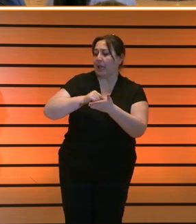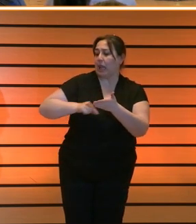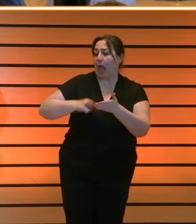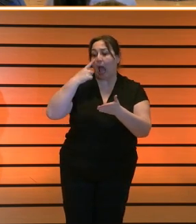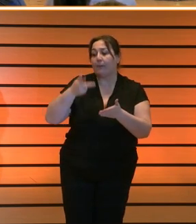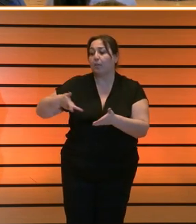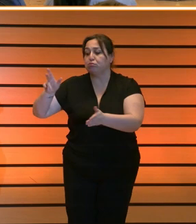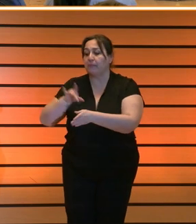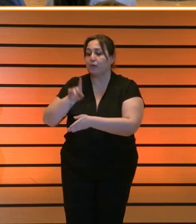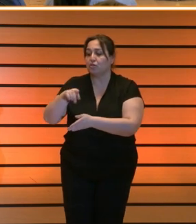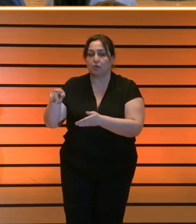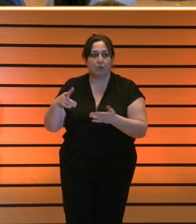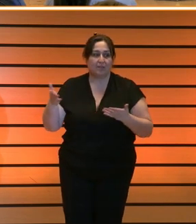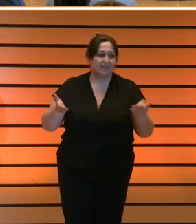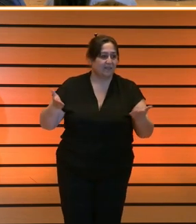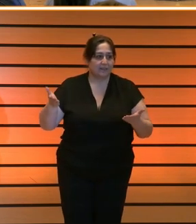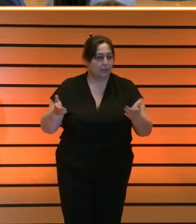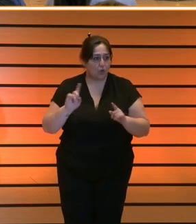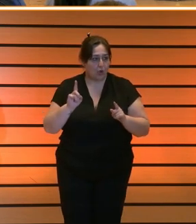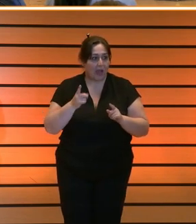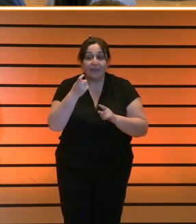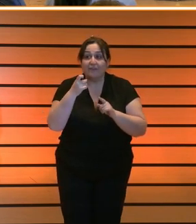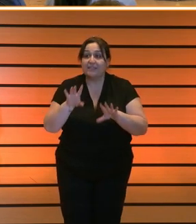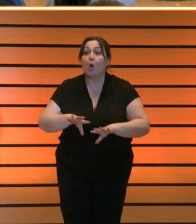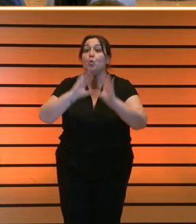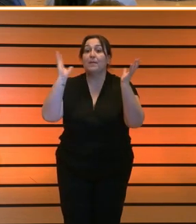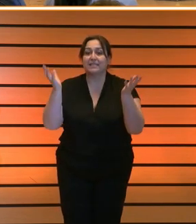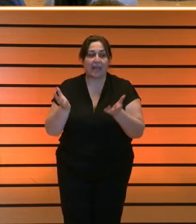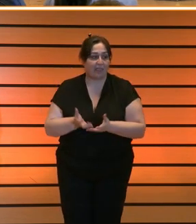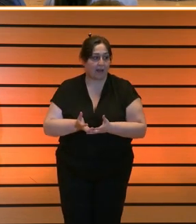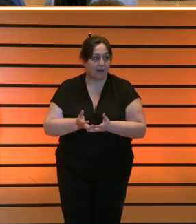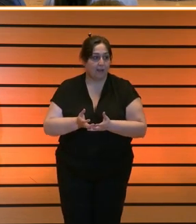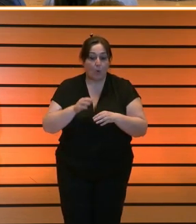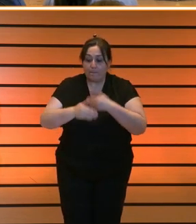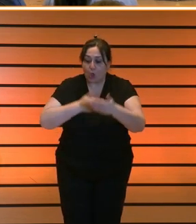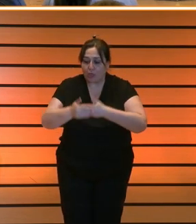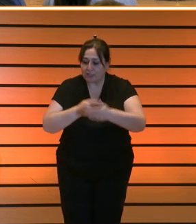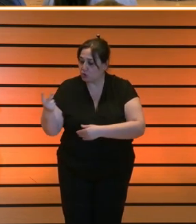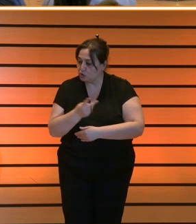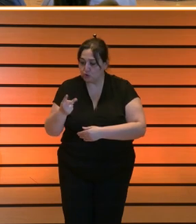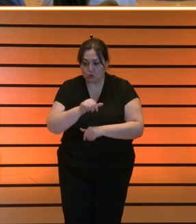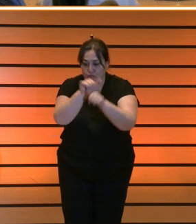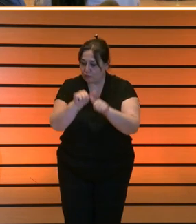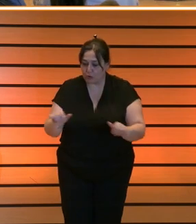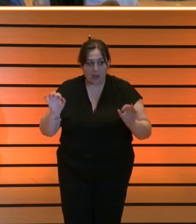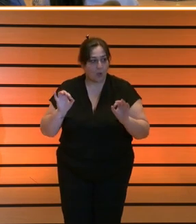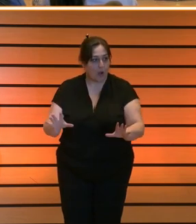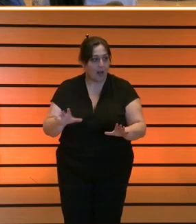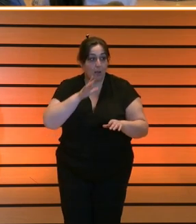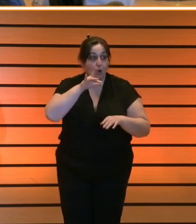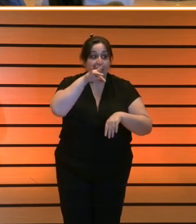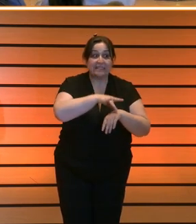Me parece que tenemos que empezar a universalidad universalizar los procesos porque sanidad tiene unos procesos